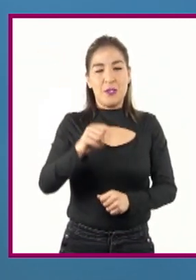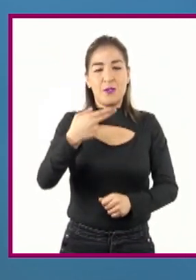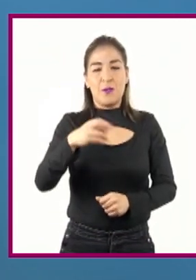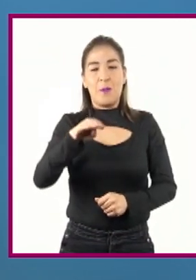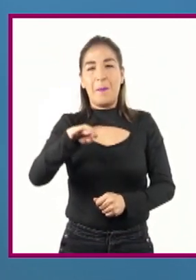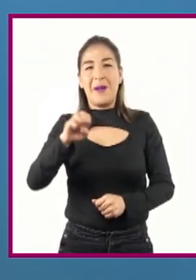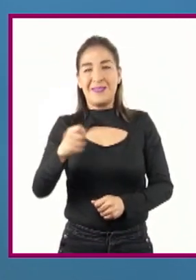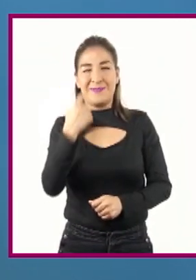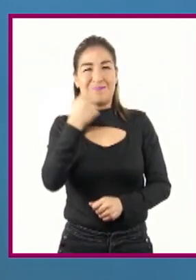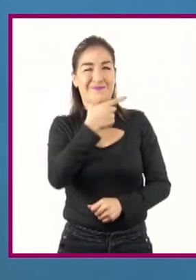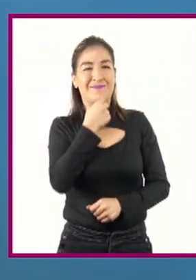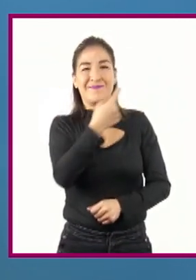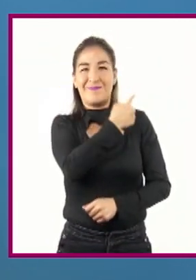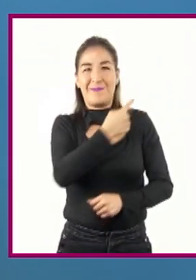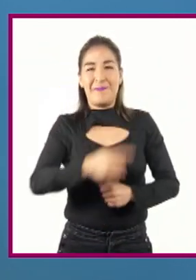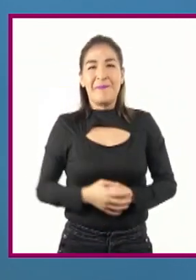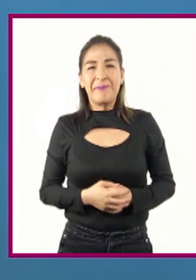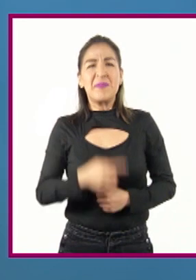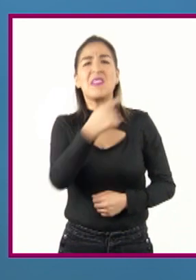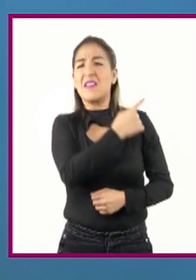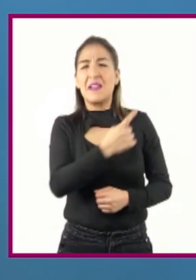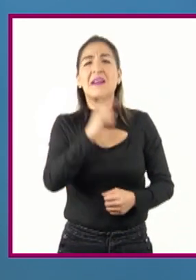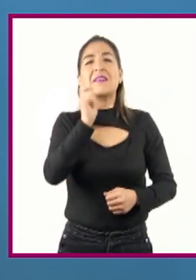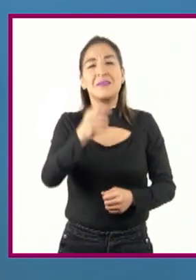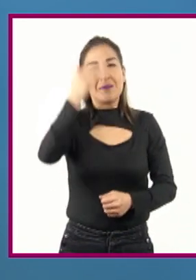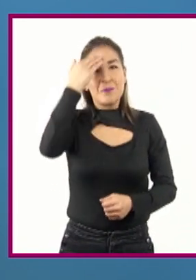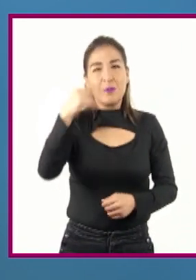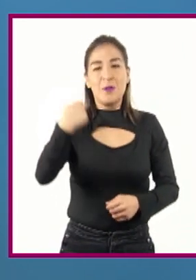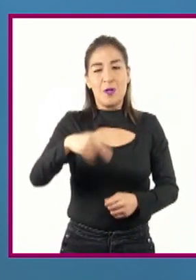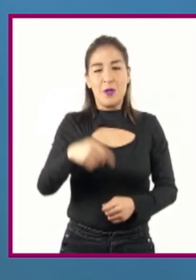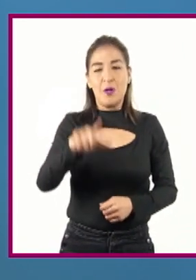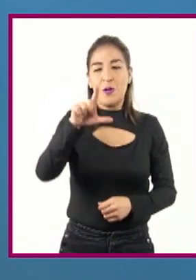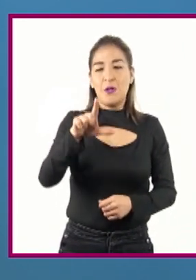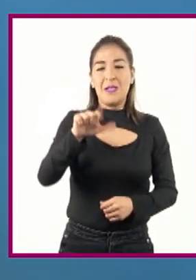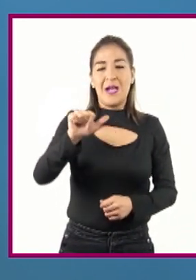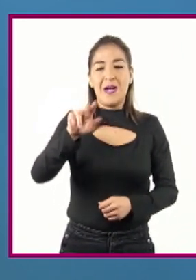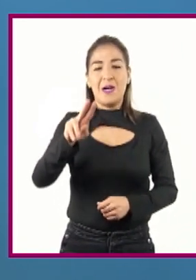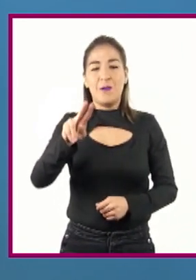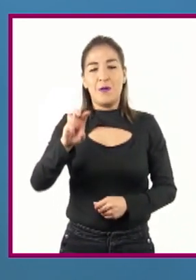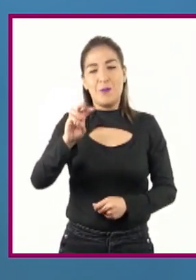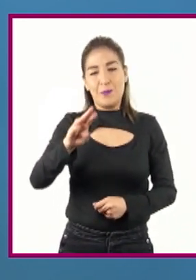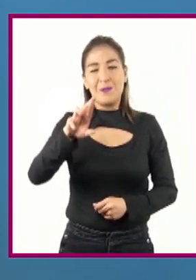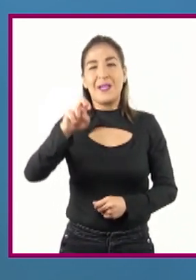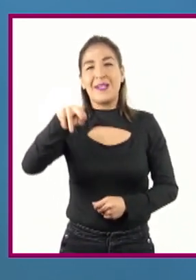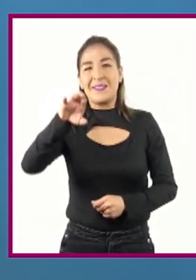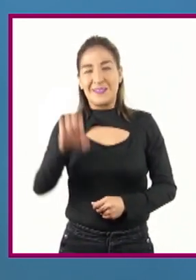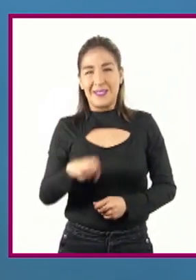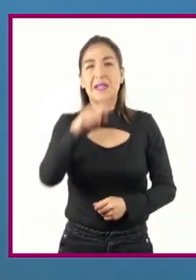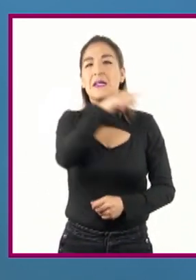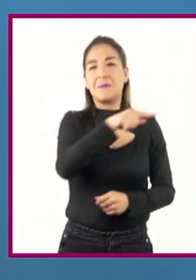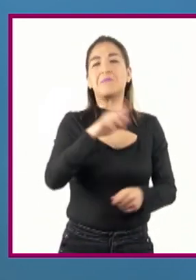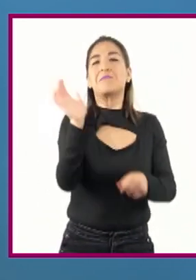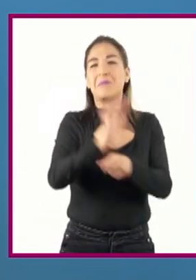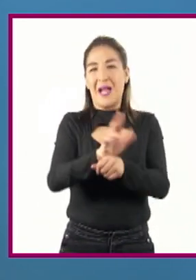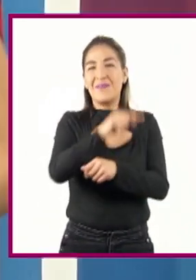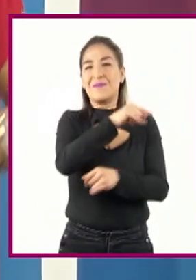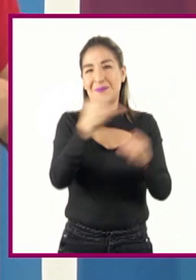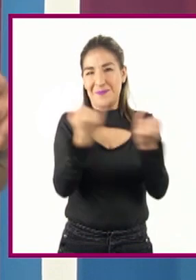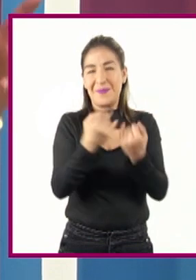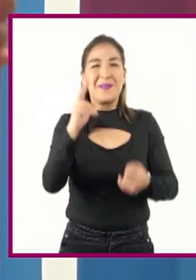Edward Lawrence, mejor conocido como Lawrence de Arabia, en otra película que lleva su